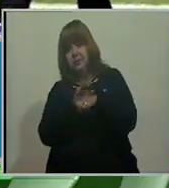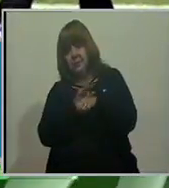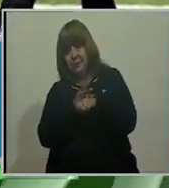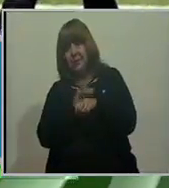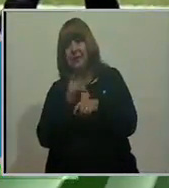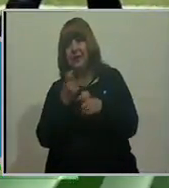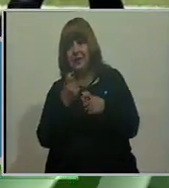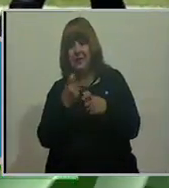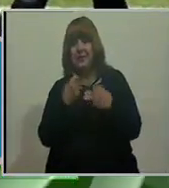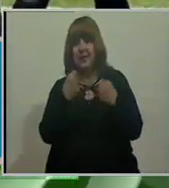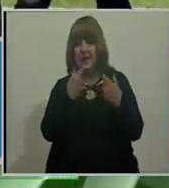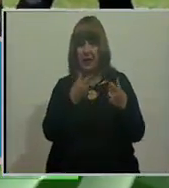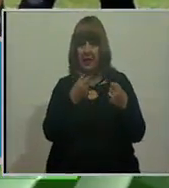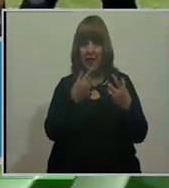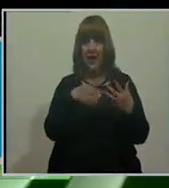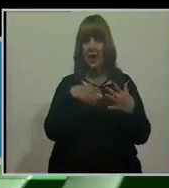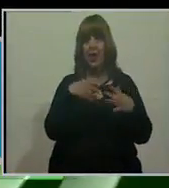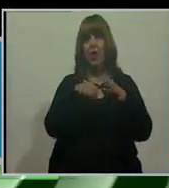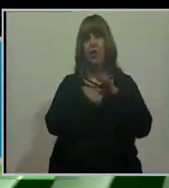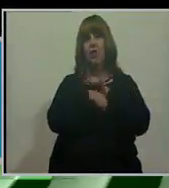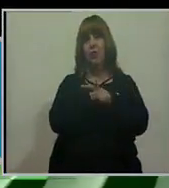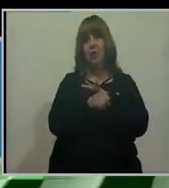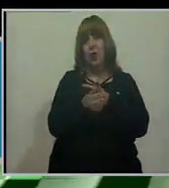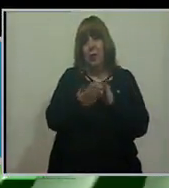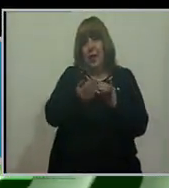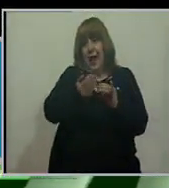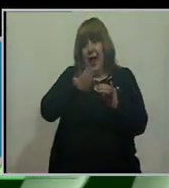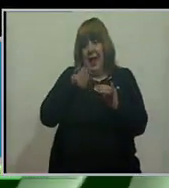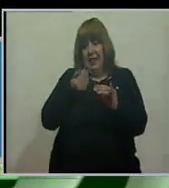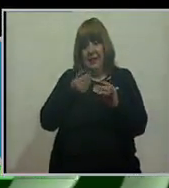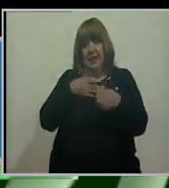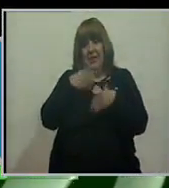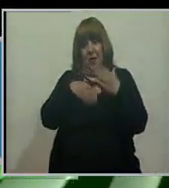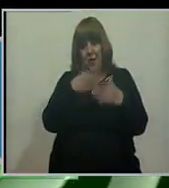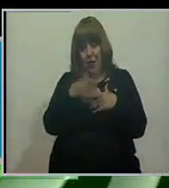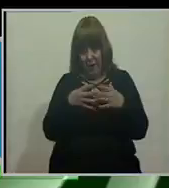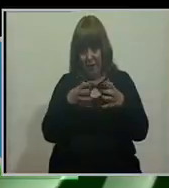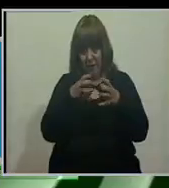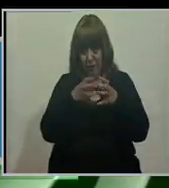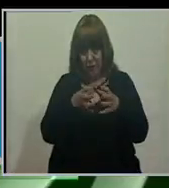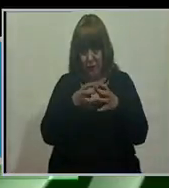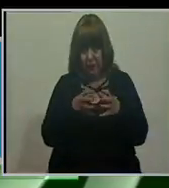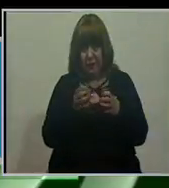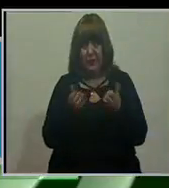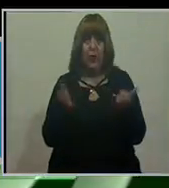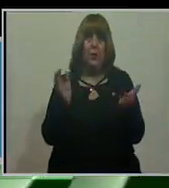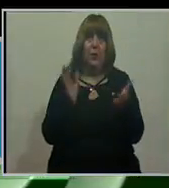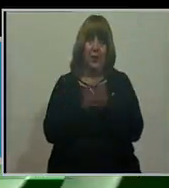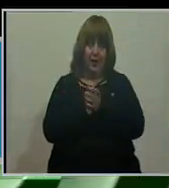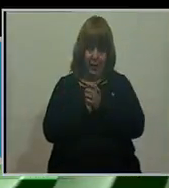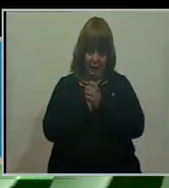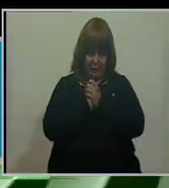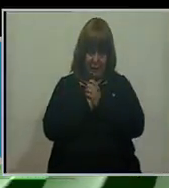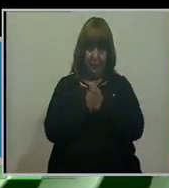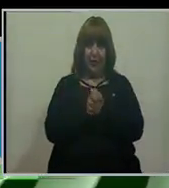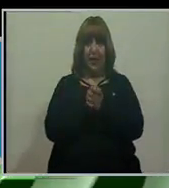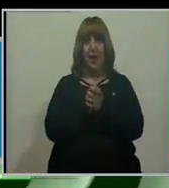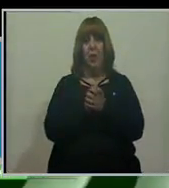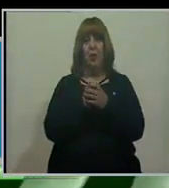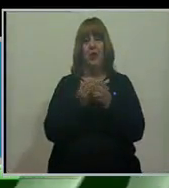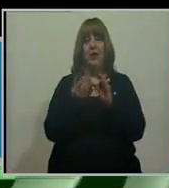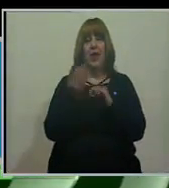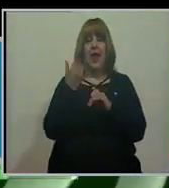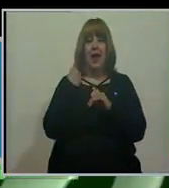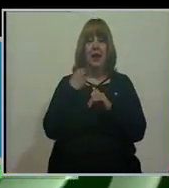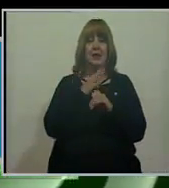fútbol a sus jugadores antes del Mundial. Ahora también, somos como la gata Flora, ¿no? Porque cuando estaba el partido en pie